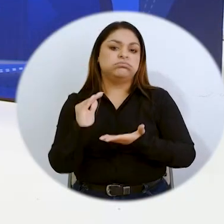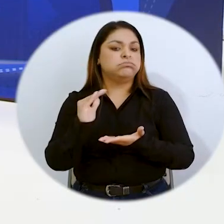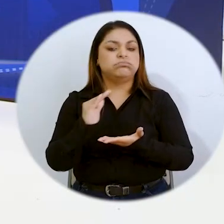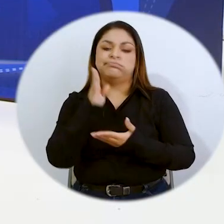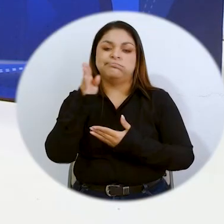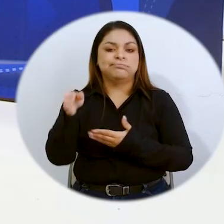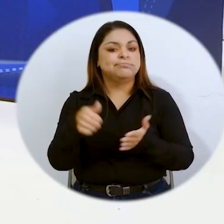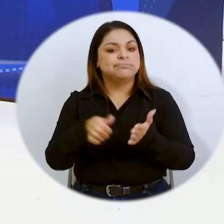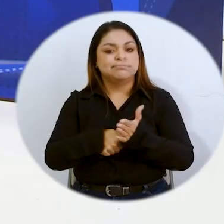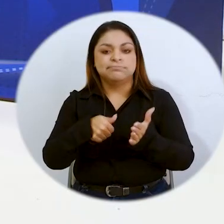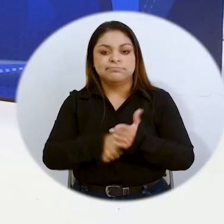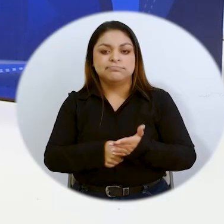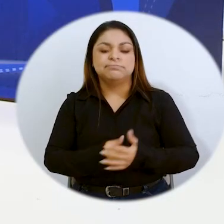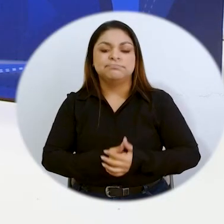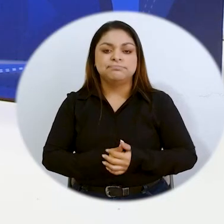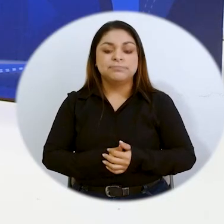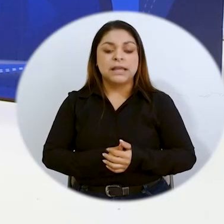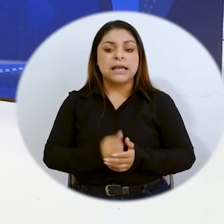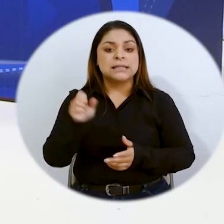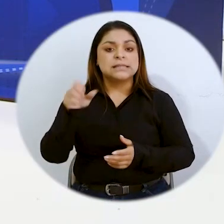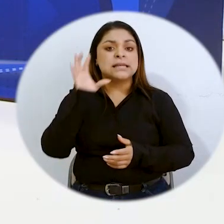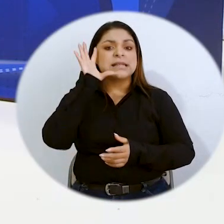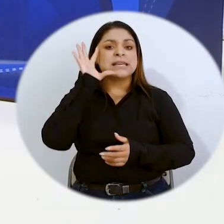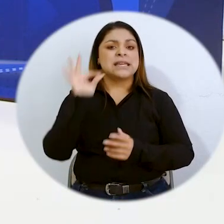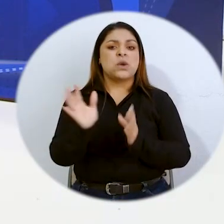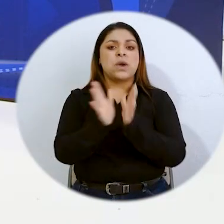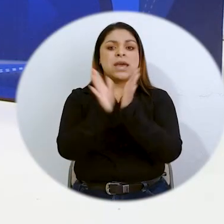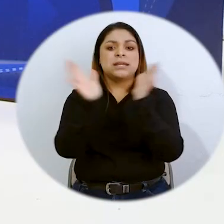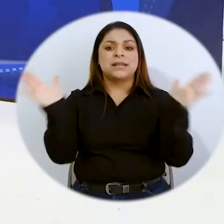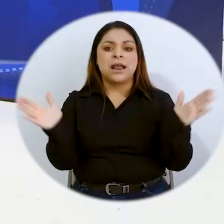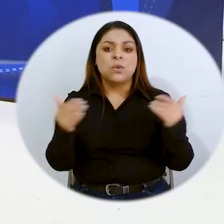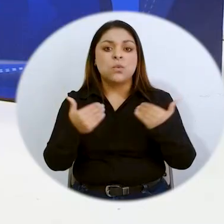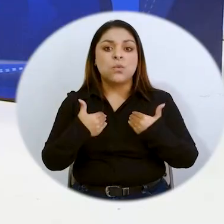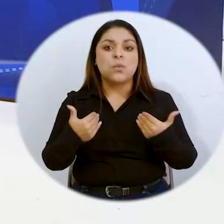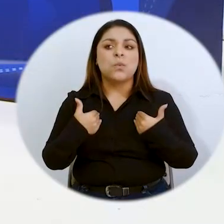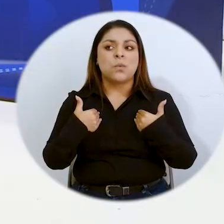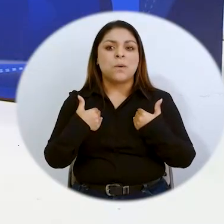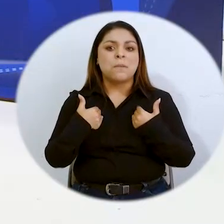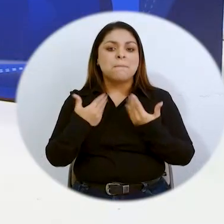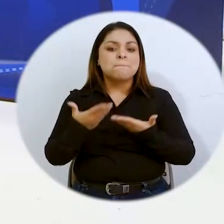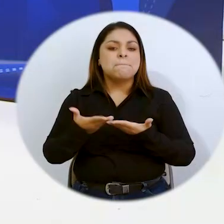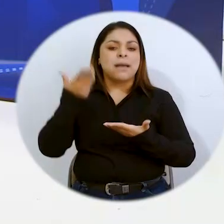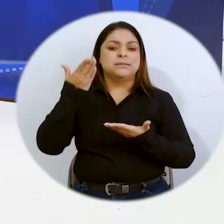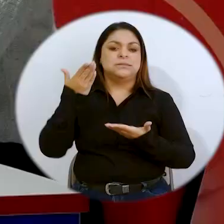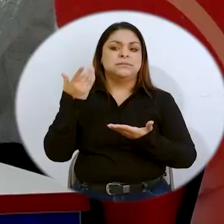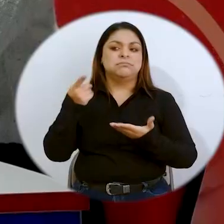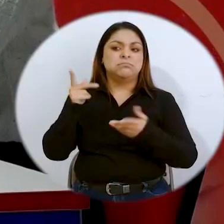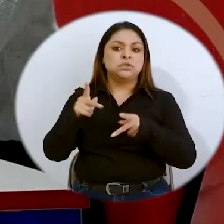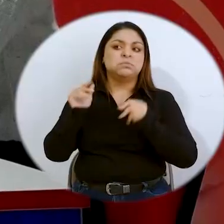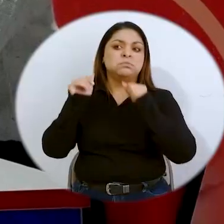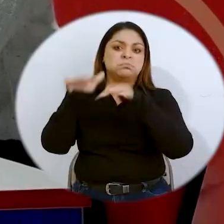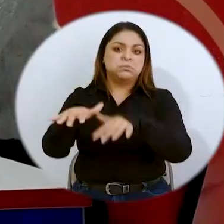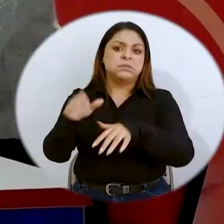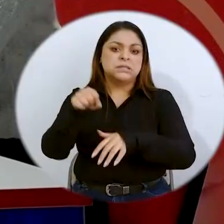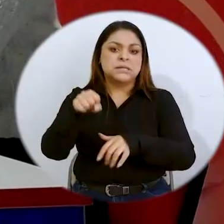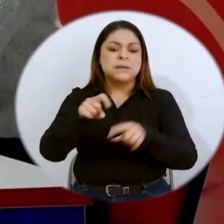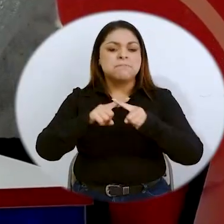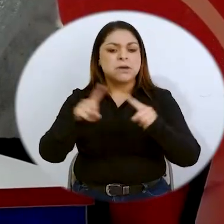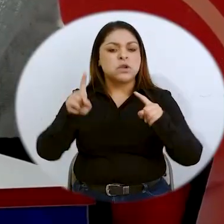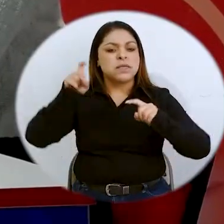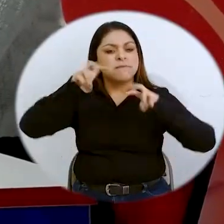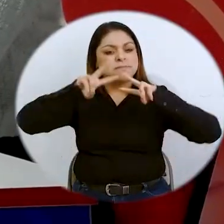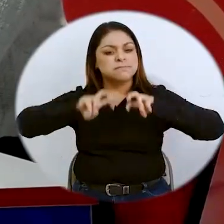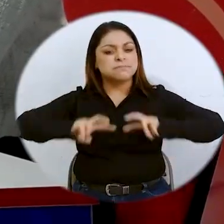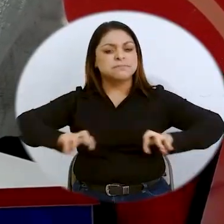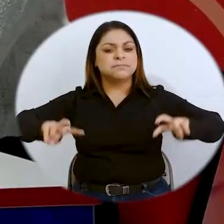Sí, yo creo que en general hubo una mayor participación, pero habrá que analizar con más detalle los